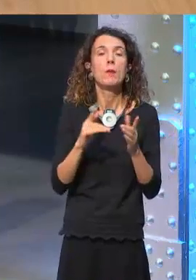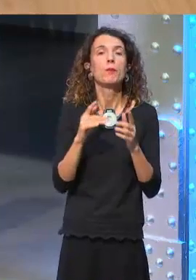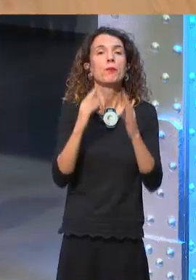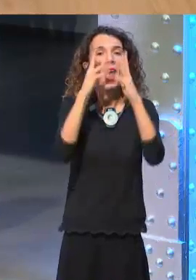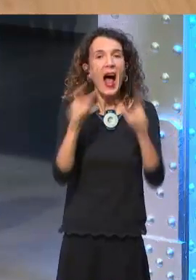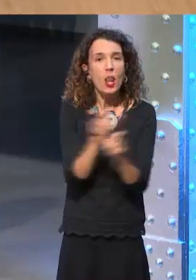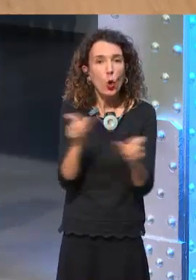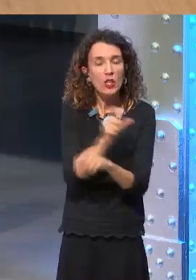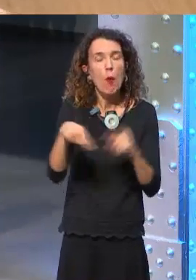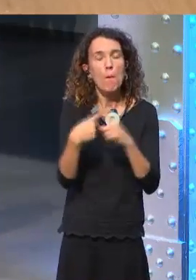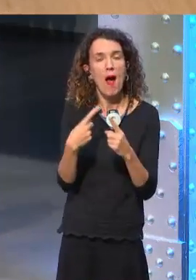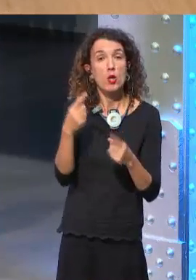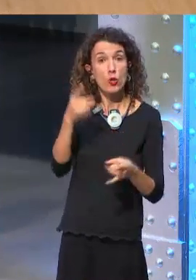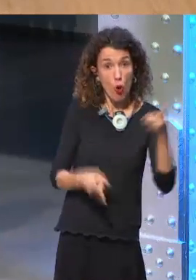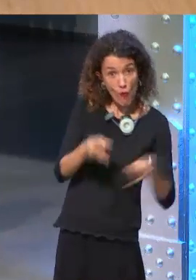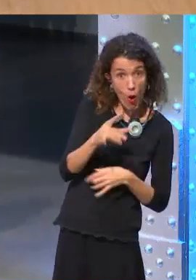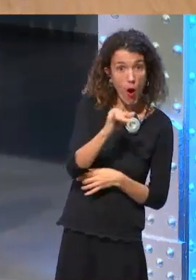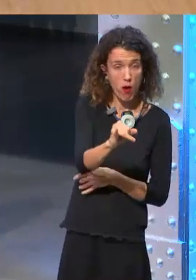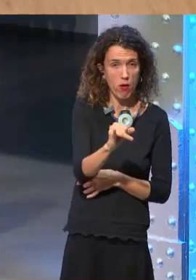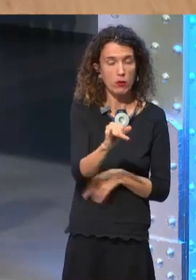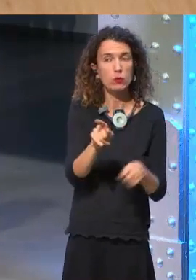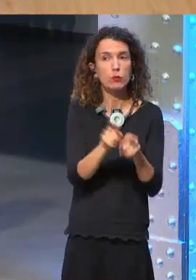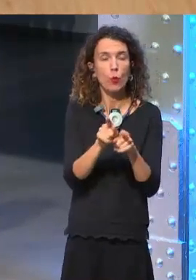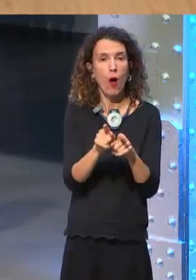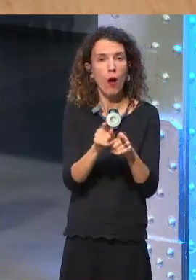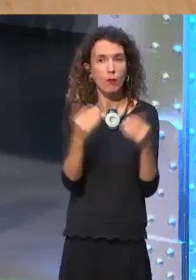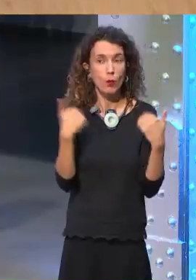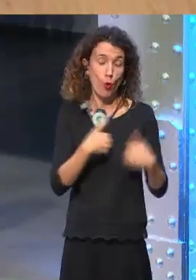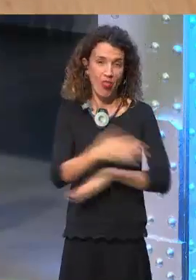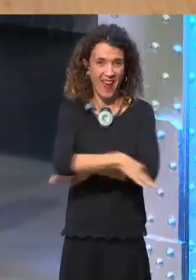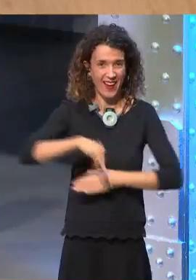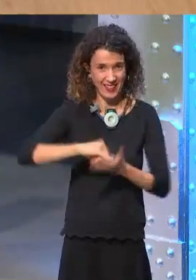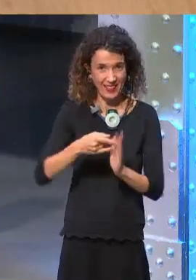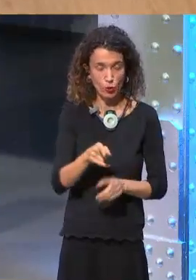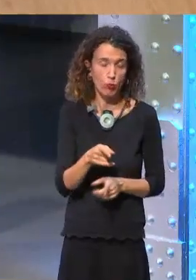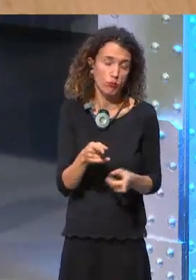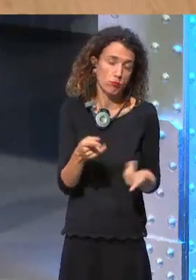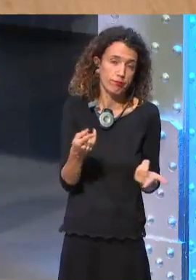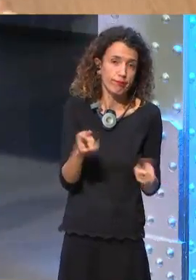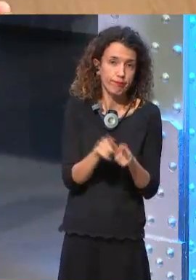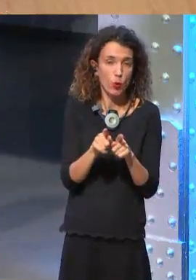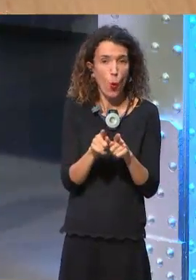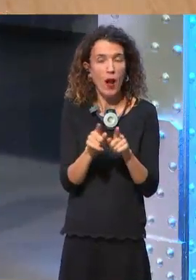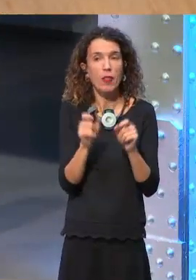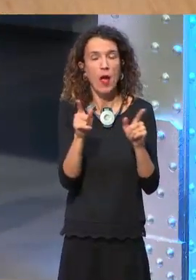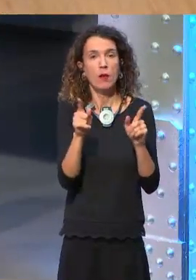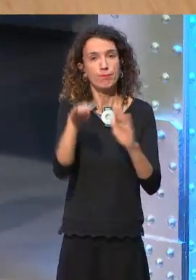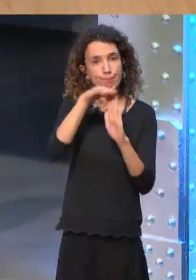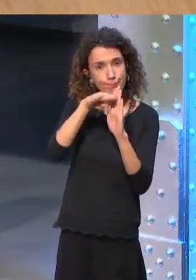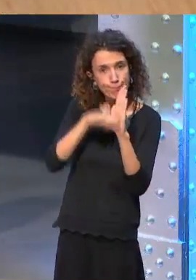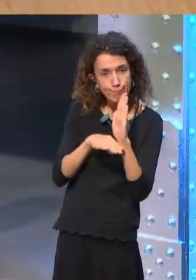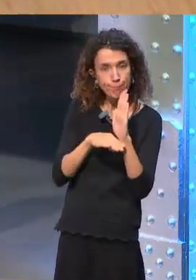algoritmos y robots, hay un momento en el que, como arquitecto, bueno, evidentemente se pone los parámetros,